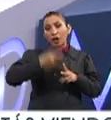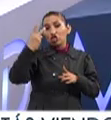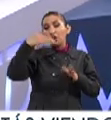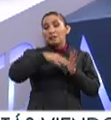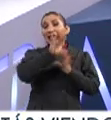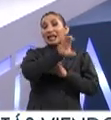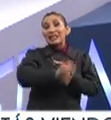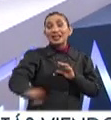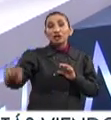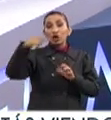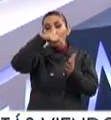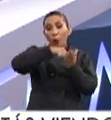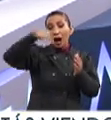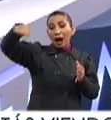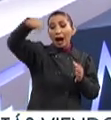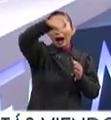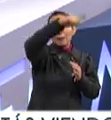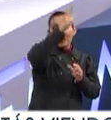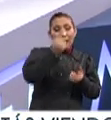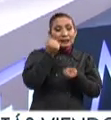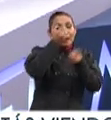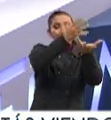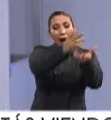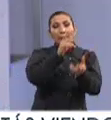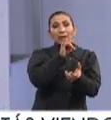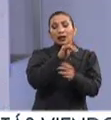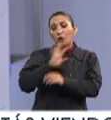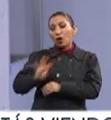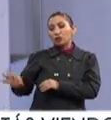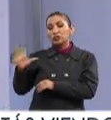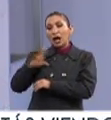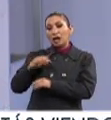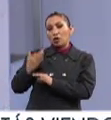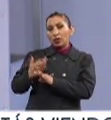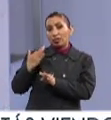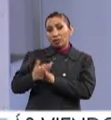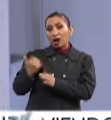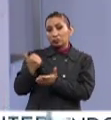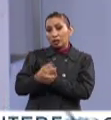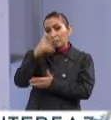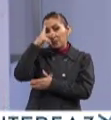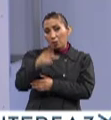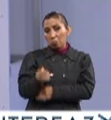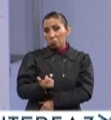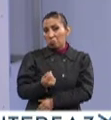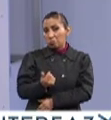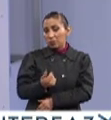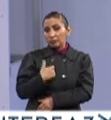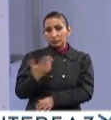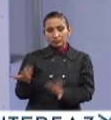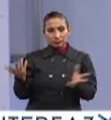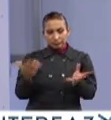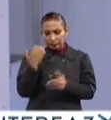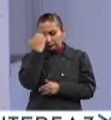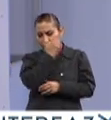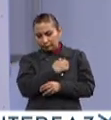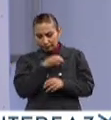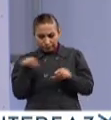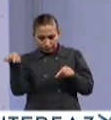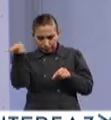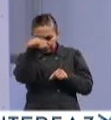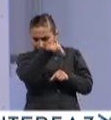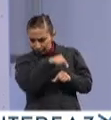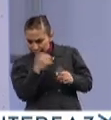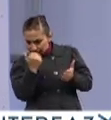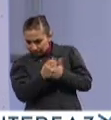de 2.500 puntos de recolección contra los 400 que hay actualmente en la Ciudad de México. Al hacer una poligonal en la